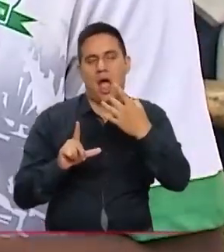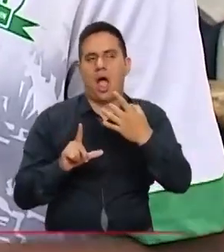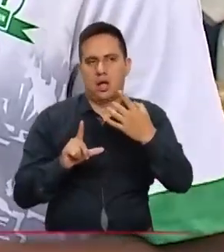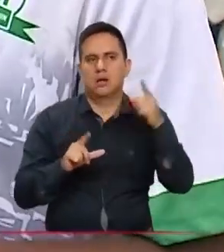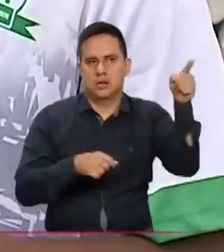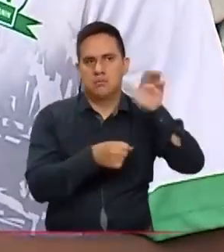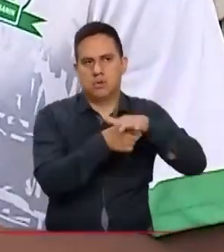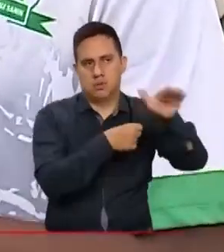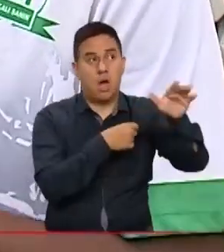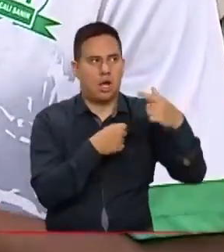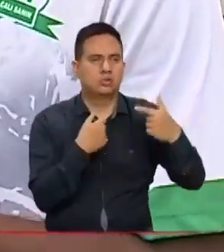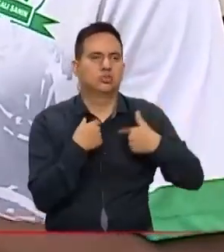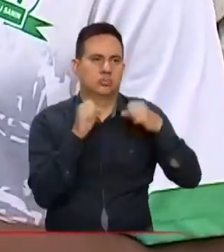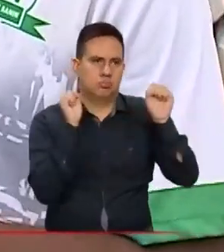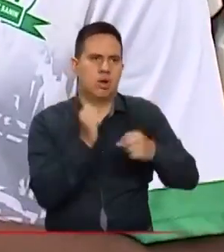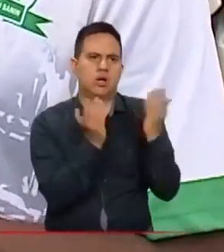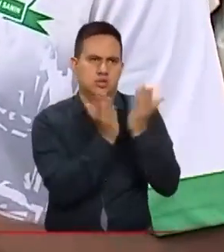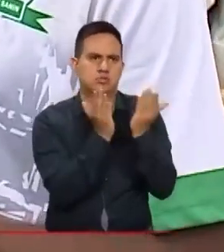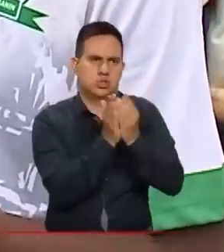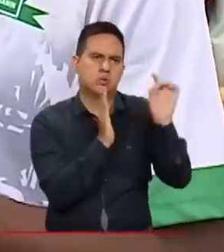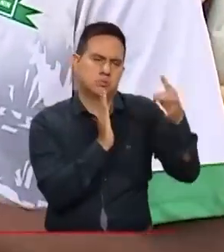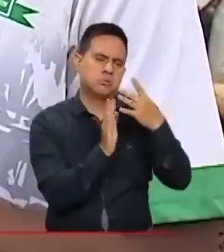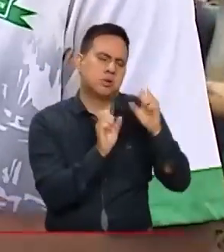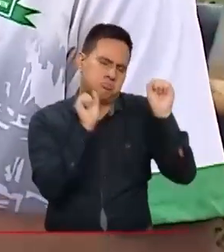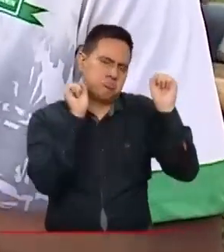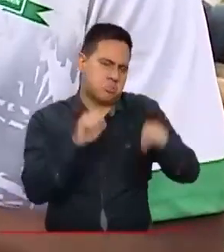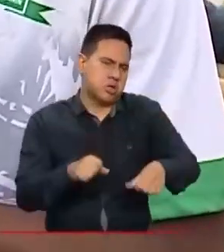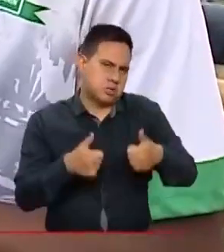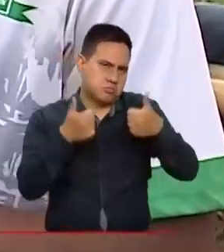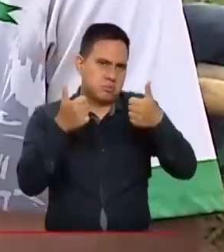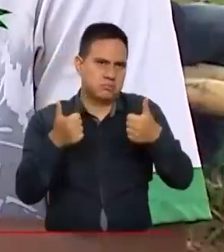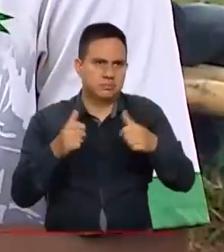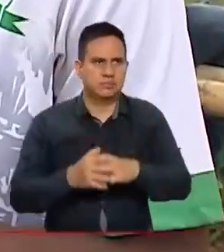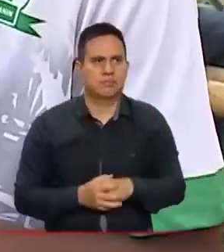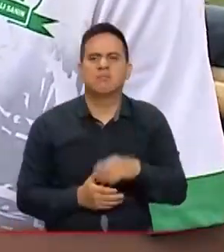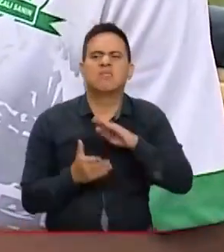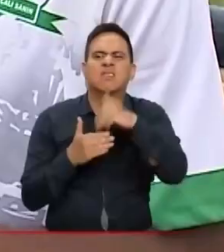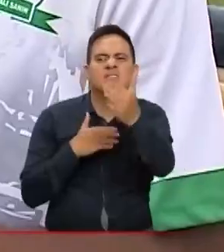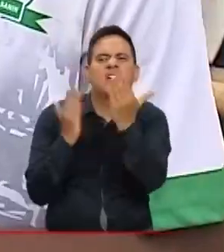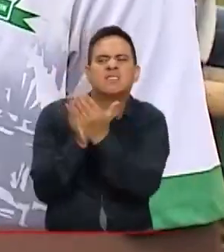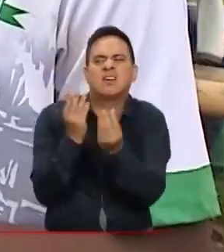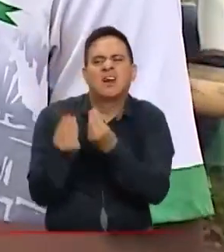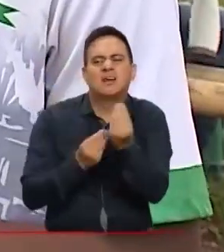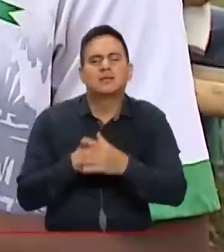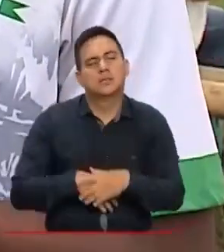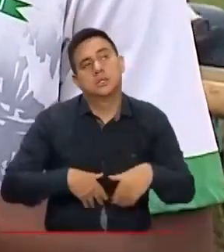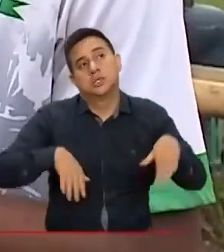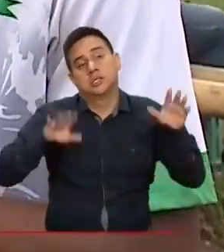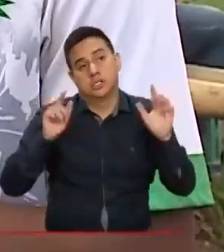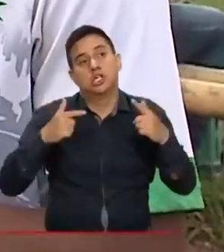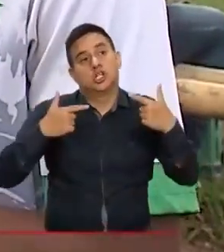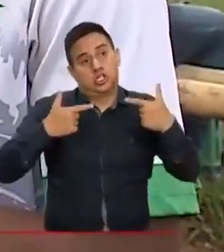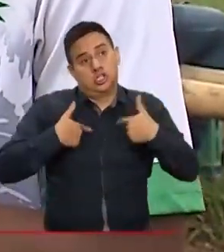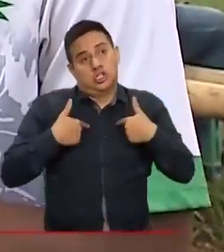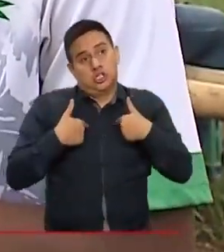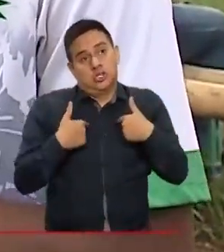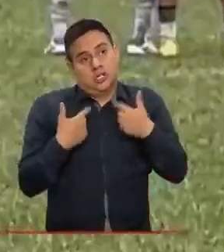allá en Buenaventura. Y gracias a Dios me ha ido bien, todo bien, señor. ¿Y después has pensado en estudiar otra carrera? Estudiar otra